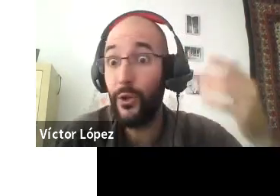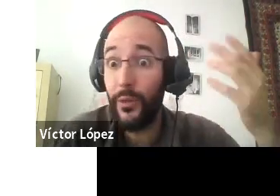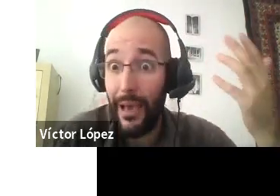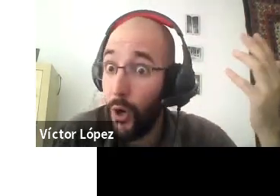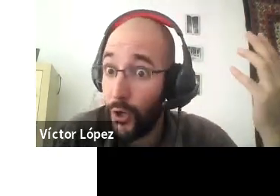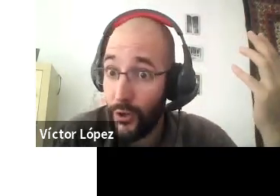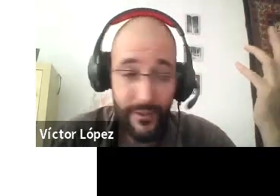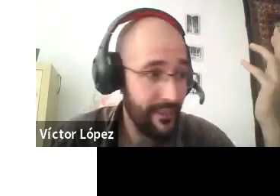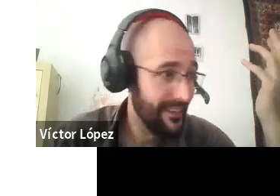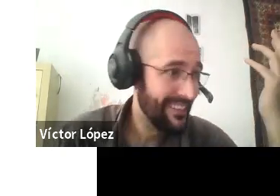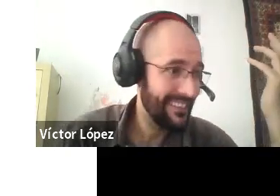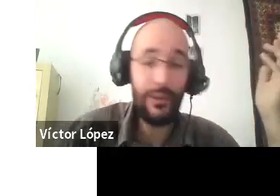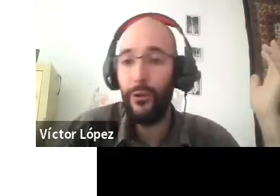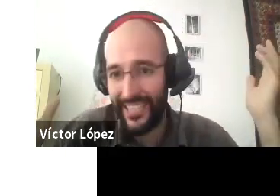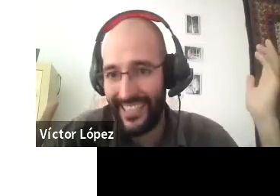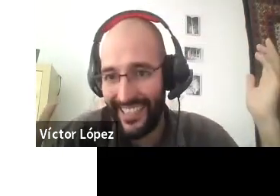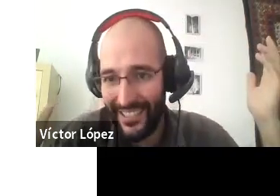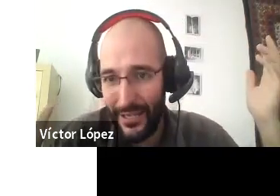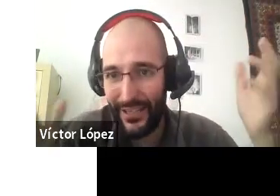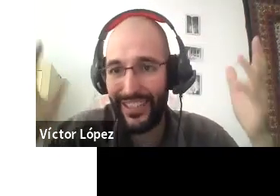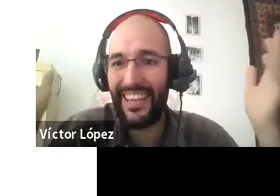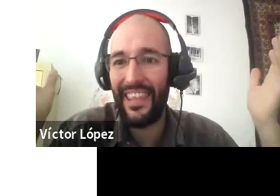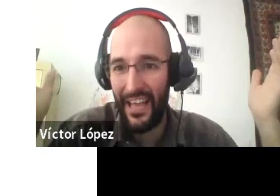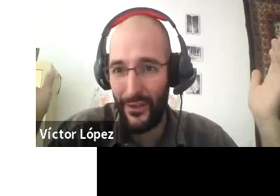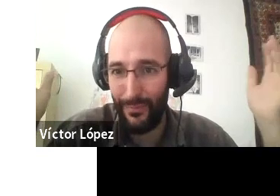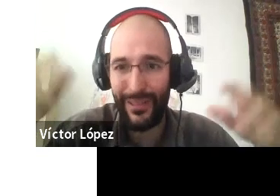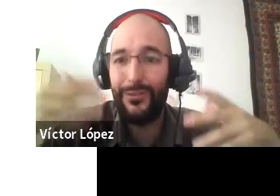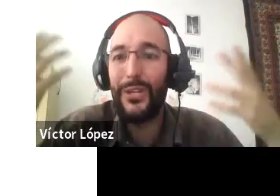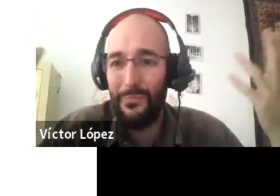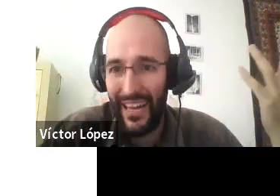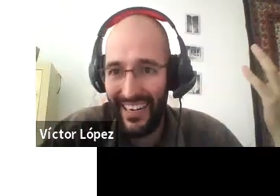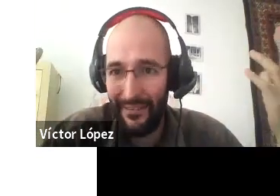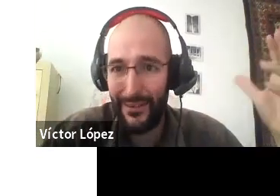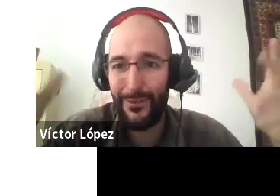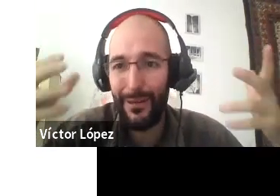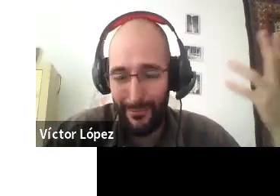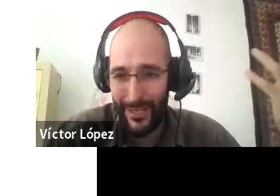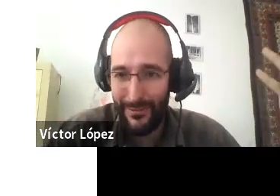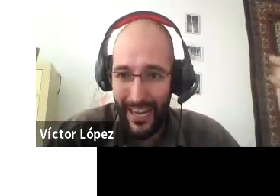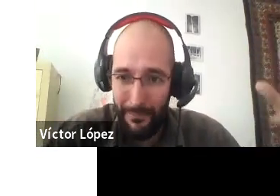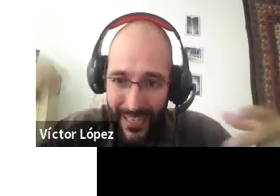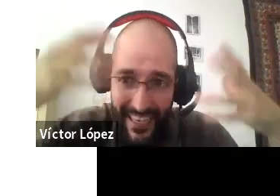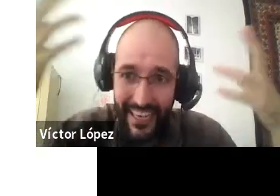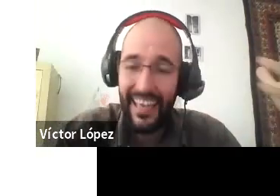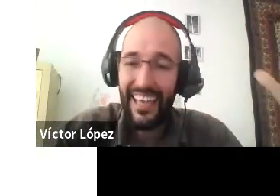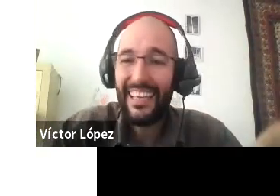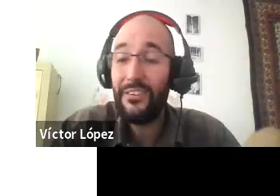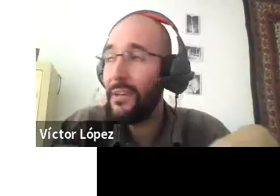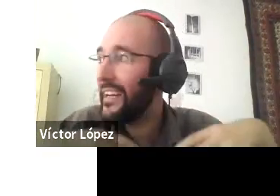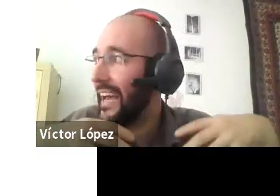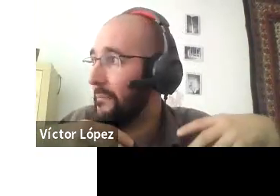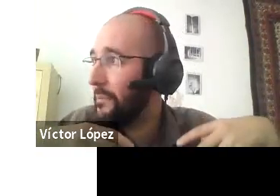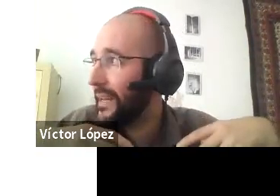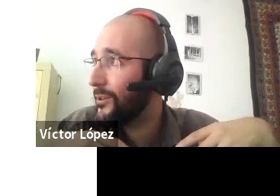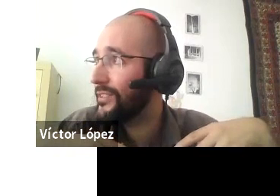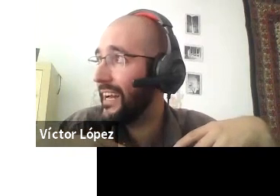un detector de amor. Son adolescentes, tienen 13 años, por lo tanto es normal que cuando tú le propones una app, pues elijan, quiero